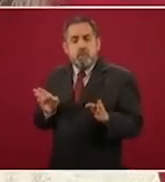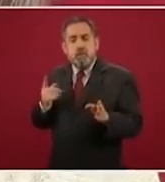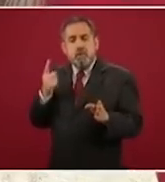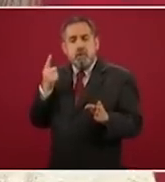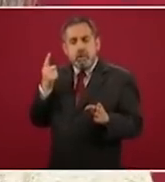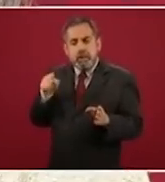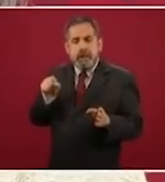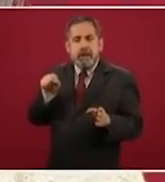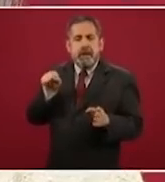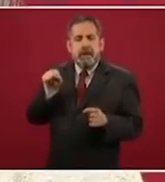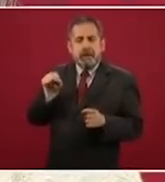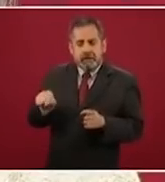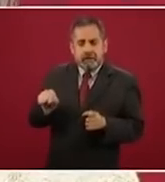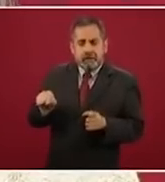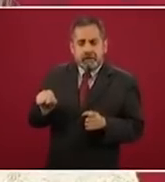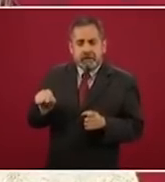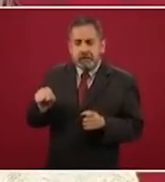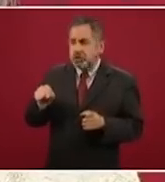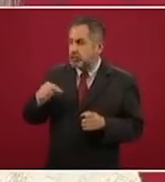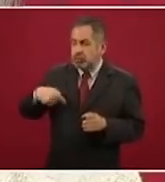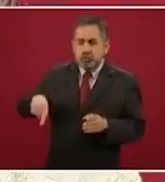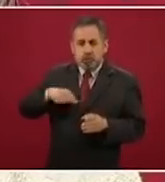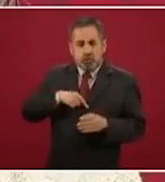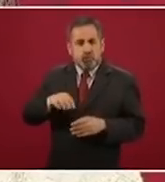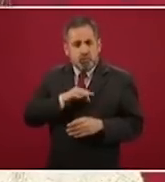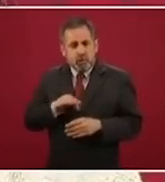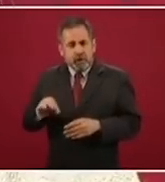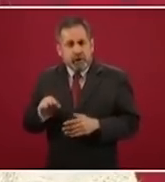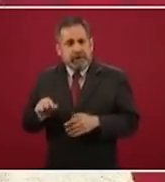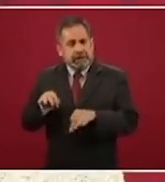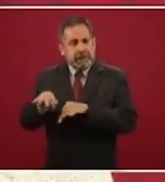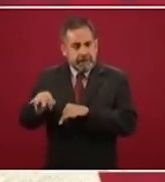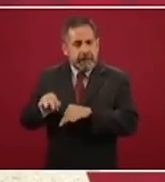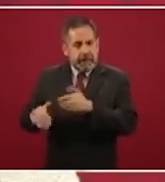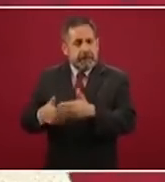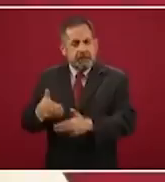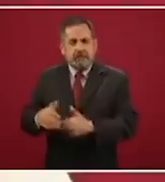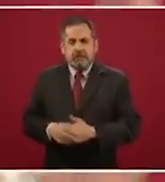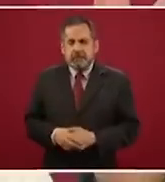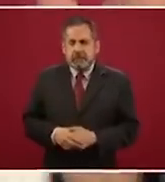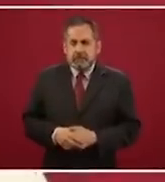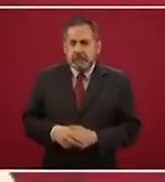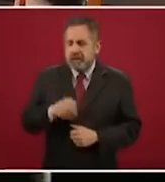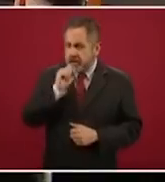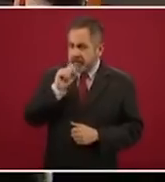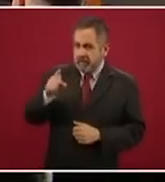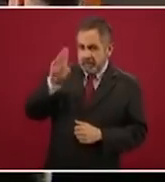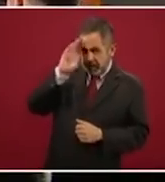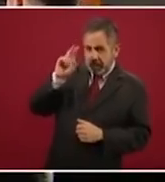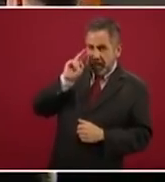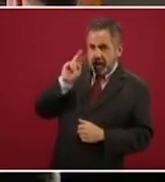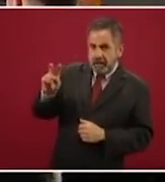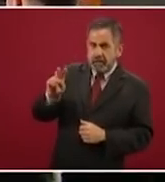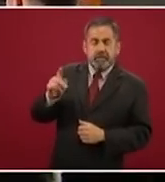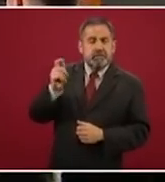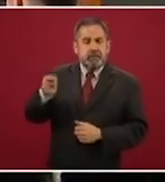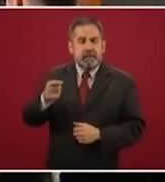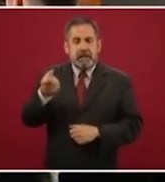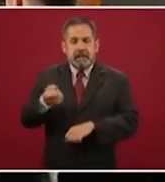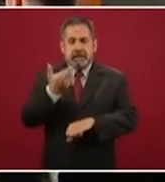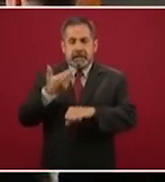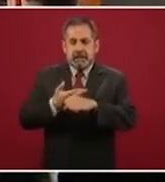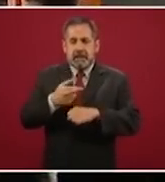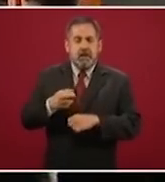donde vamos a poder trabajar. También saludo, que ahora veo, al